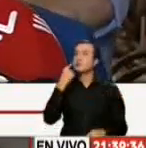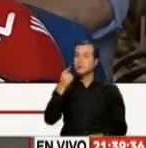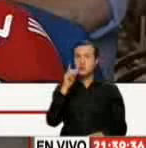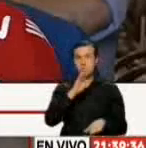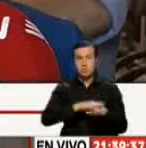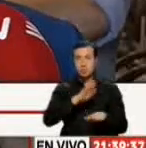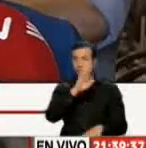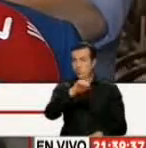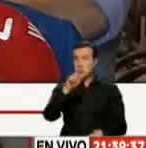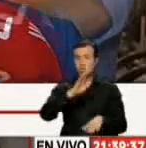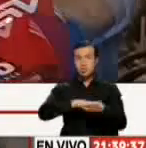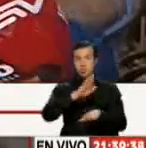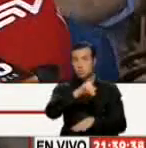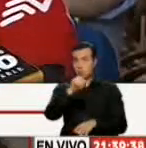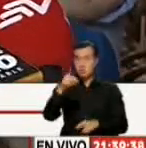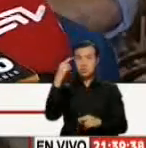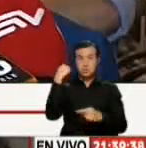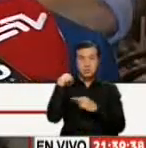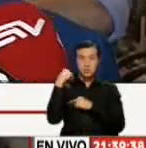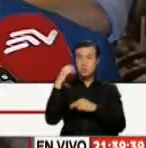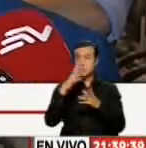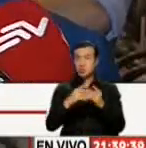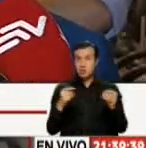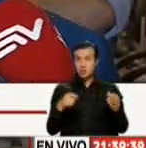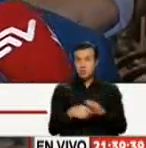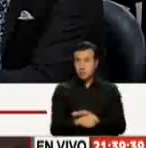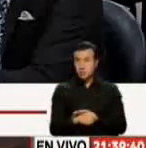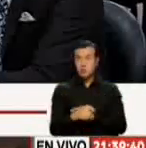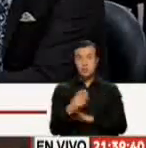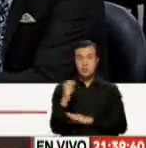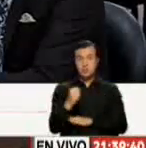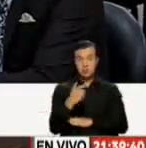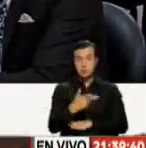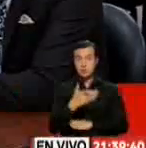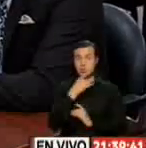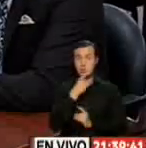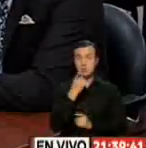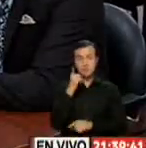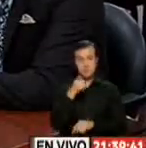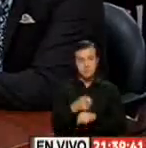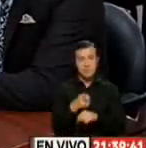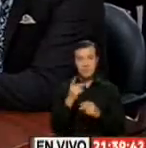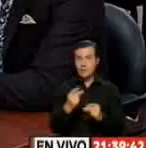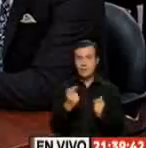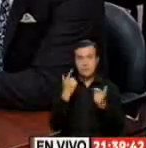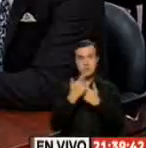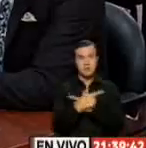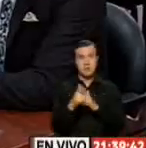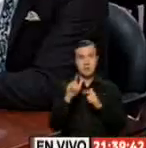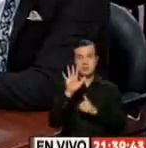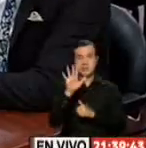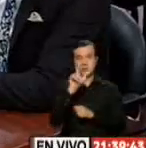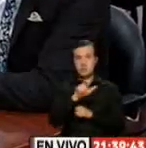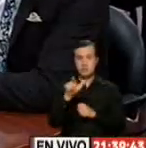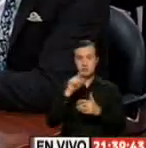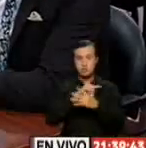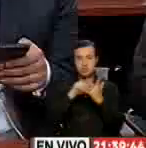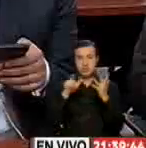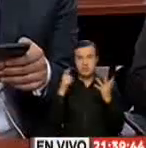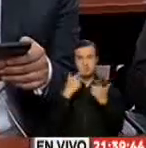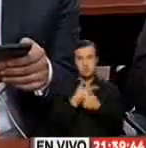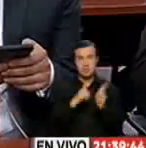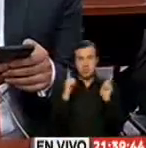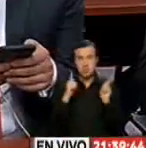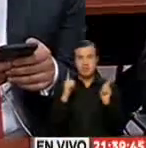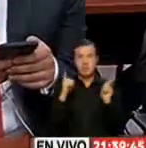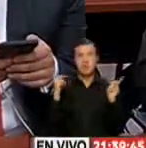ellos también son responsables del delito de desaparición forzosa. Con este fallo se dictó la inmediata libertad de las 5 personas detenidas